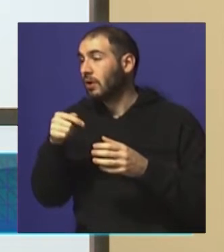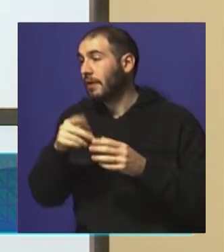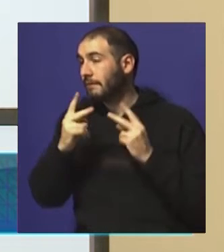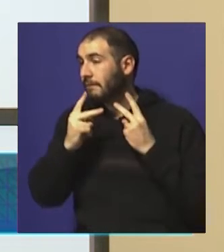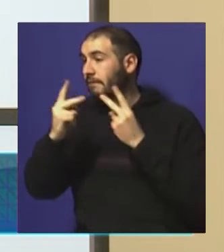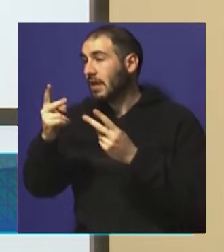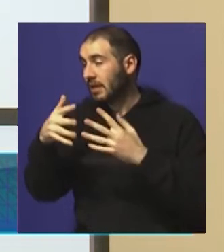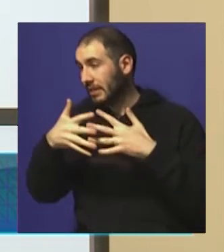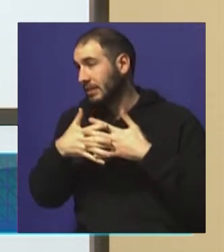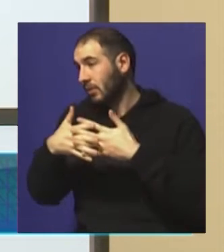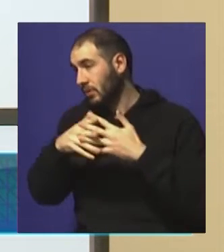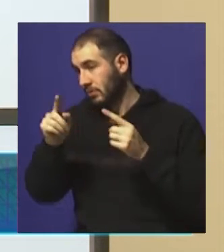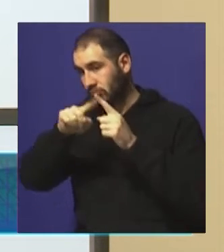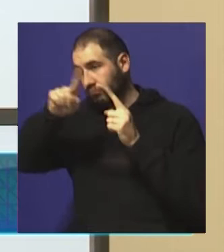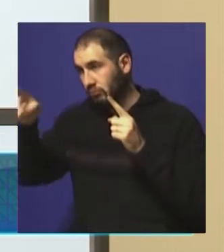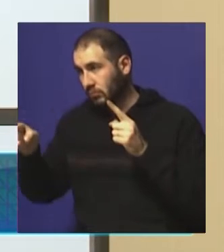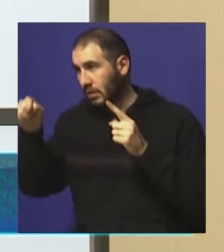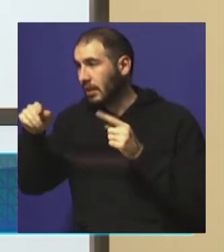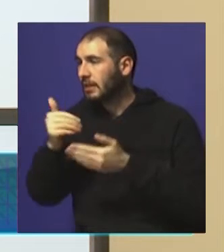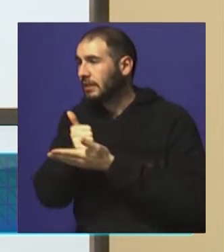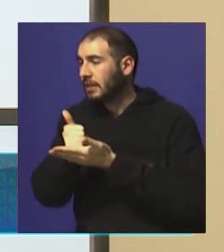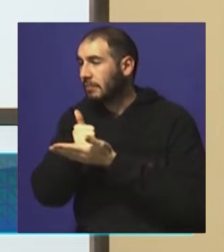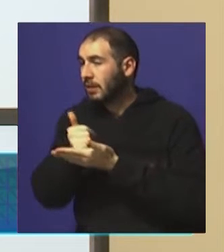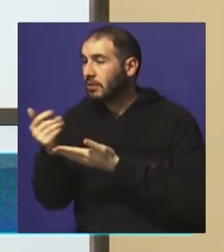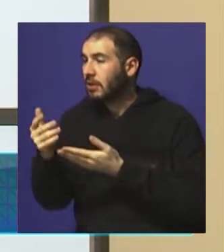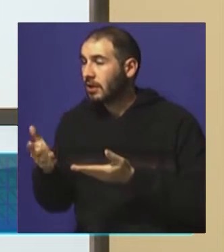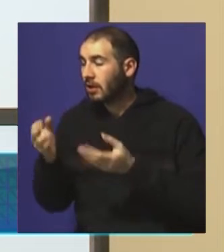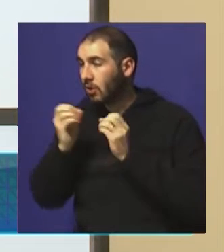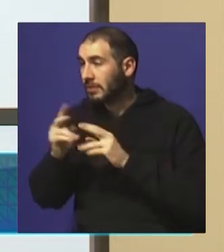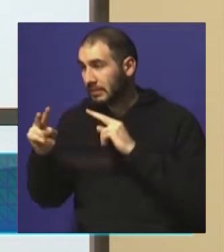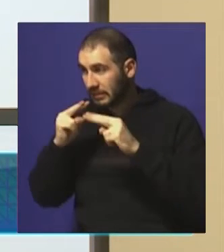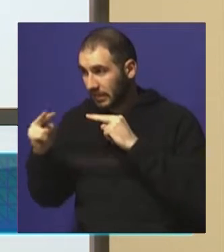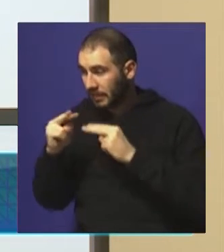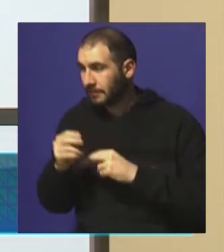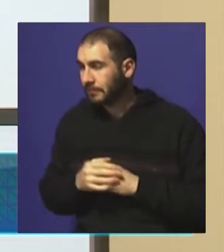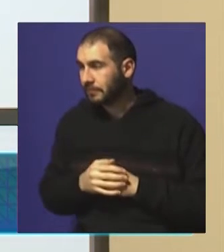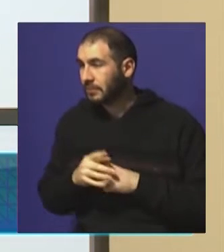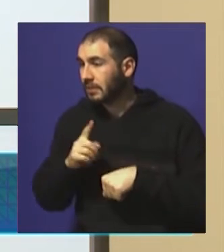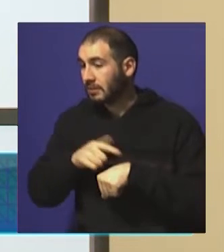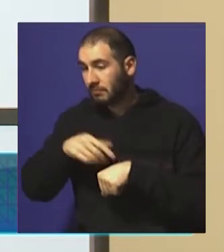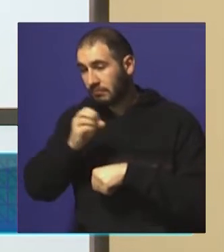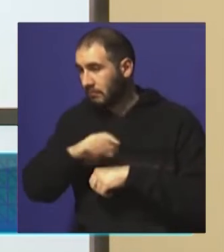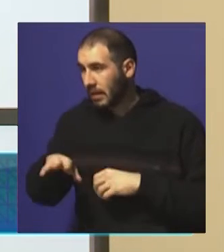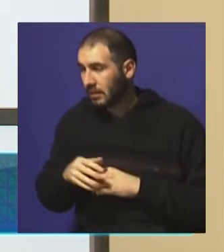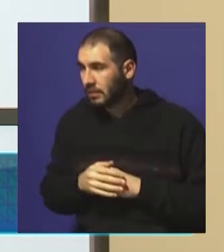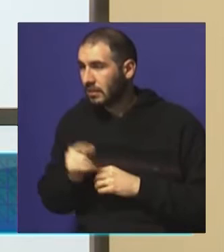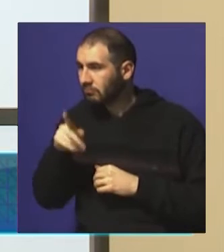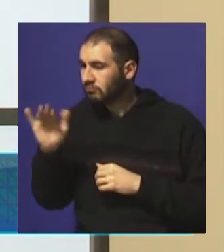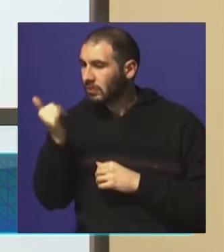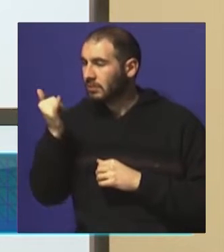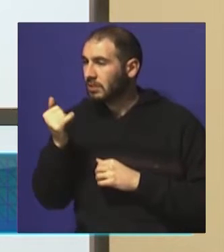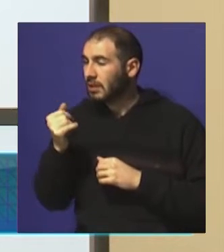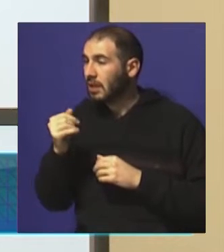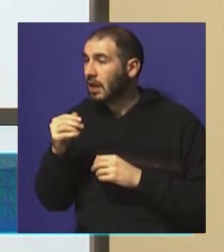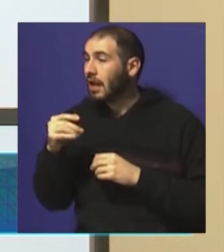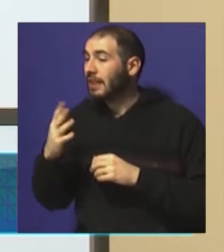de Houston a New Jersey, esperando que les sirvieran la cena, que no estaba en tiempo y forma, se enteran que